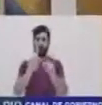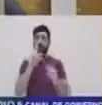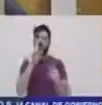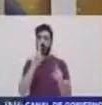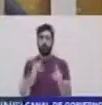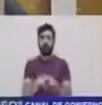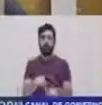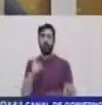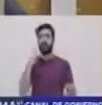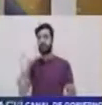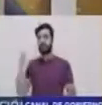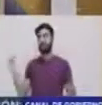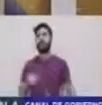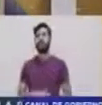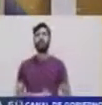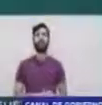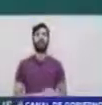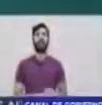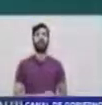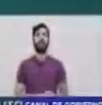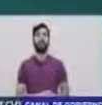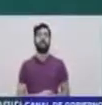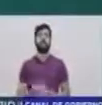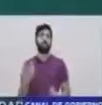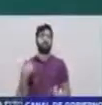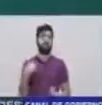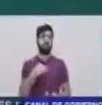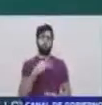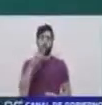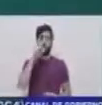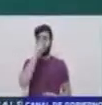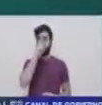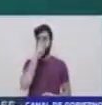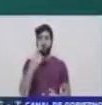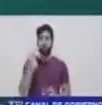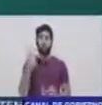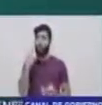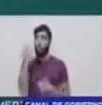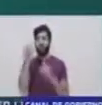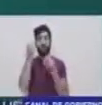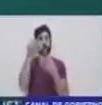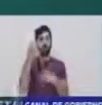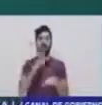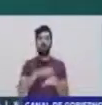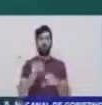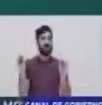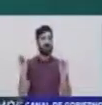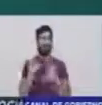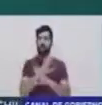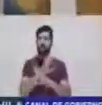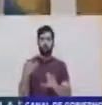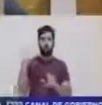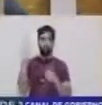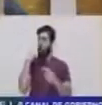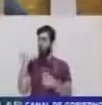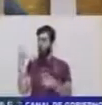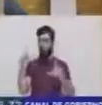tenemos acá, un círculo que no tenemos ningún dato más que solamente que está inscrito dentro de este